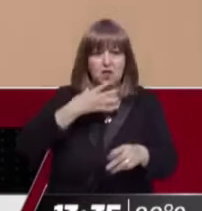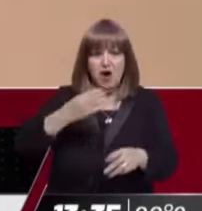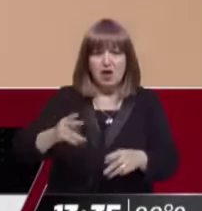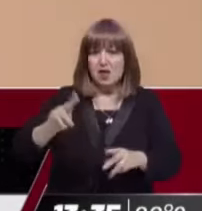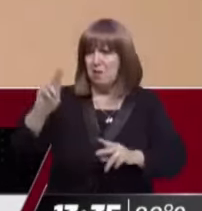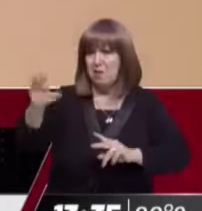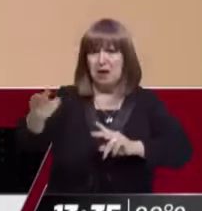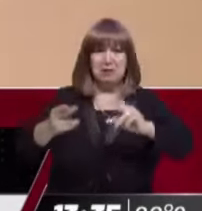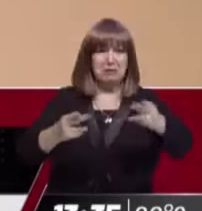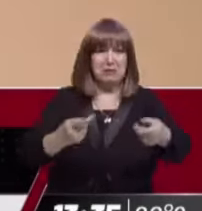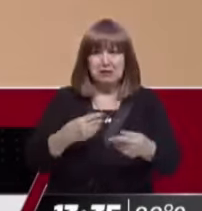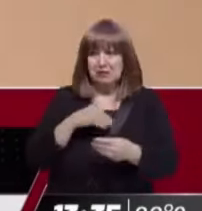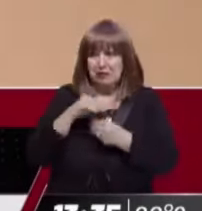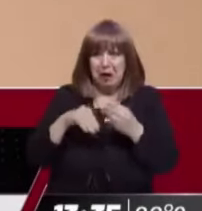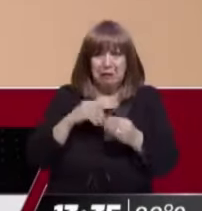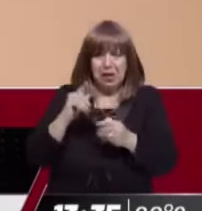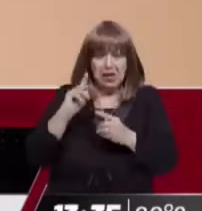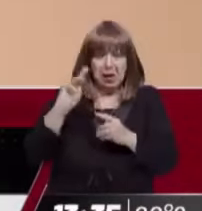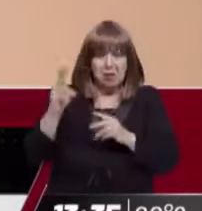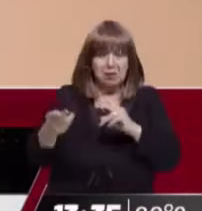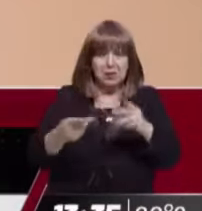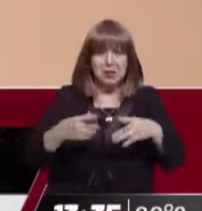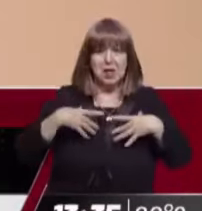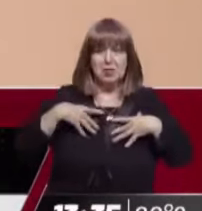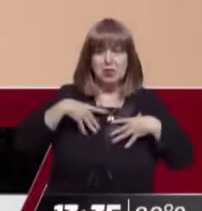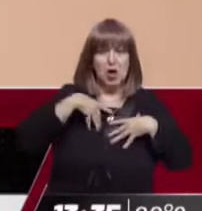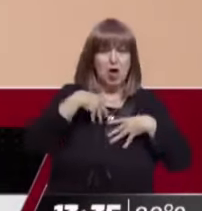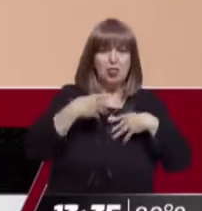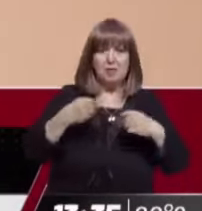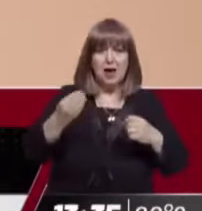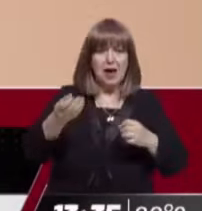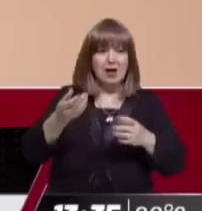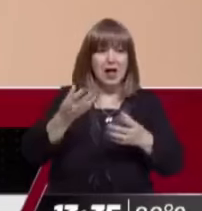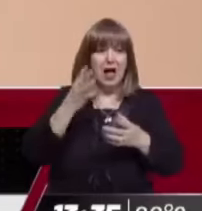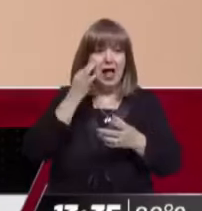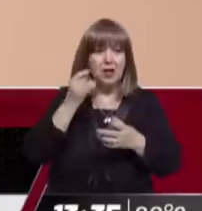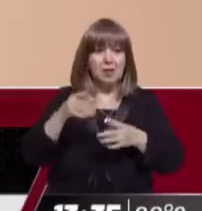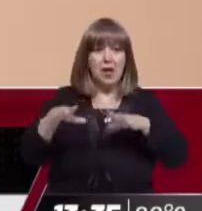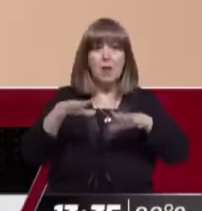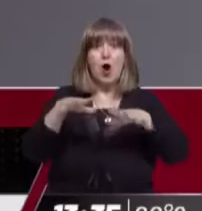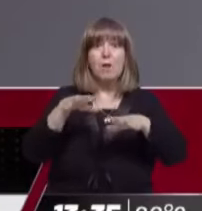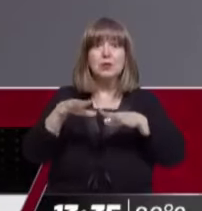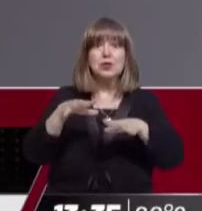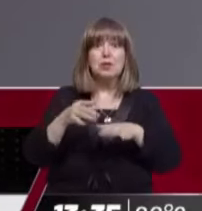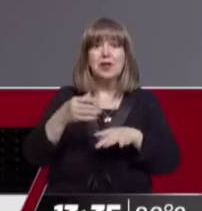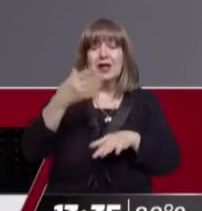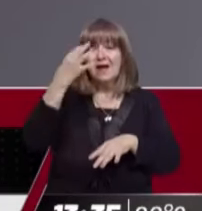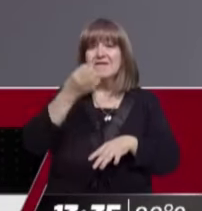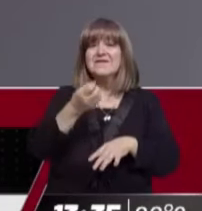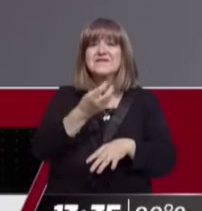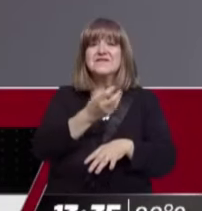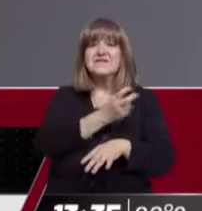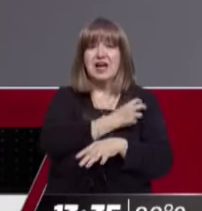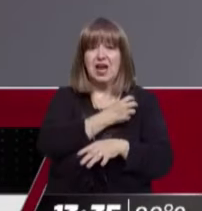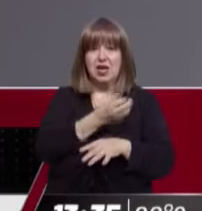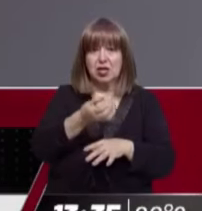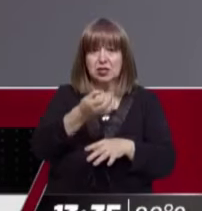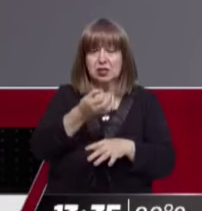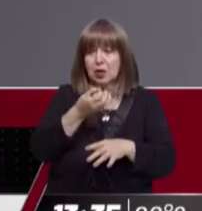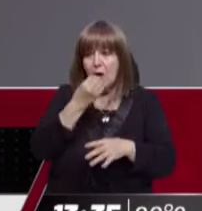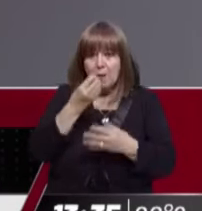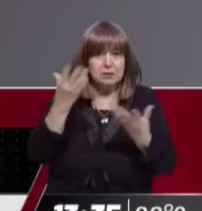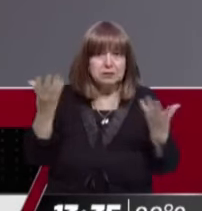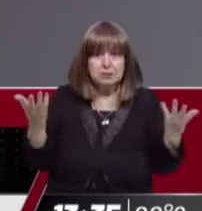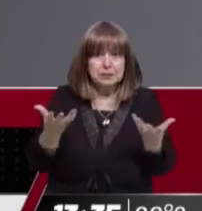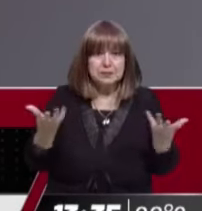pobres animalitos sufriendo lo que son convulsiones o diferentes síntomas ante el envenenamiento. Esta mañana estuvimos presentes por